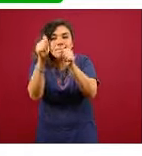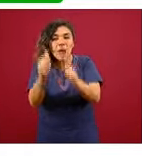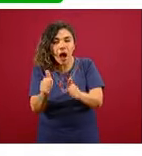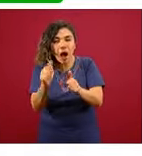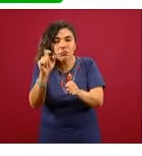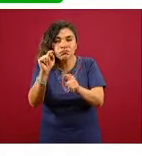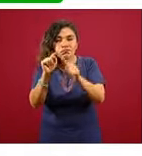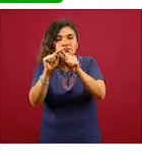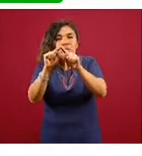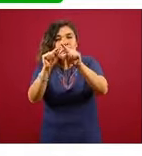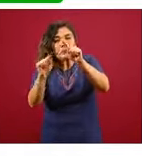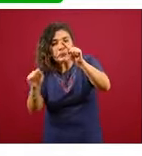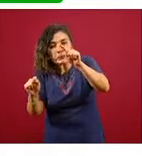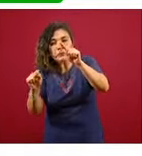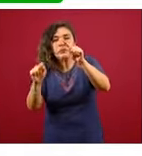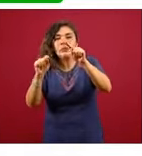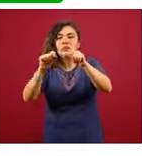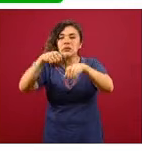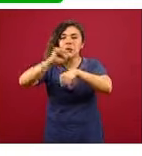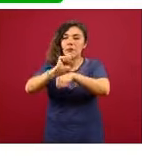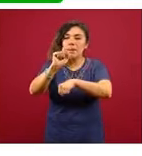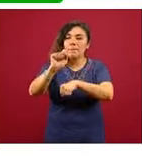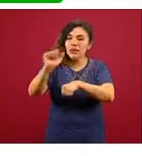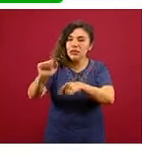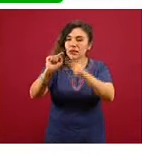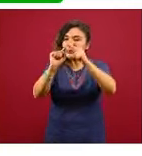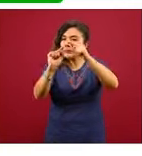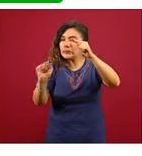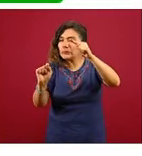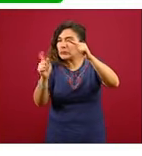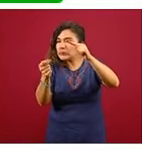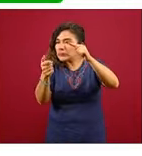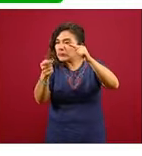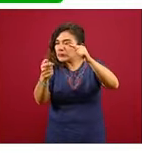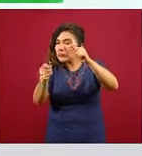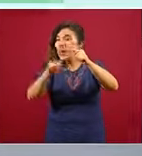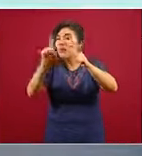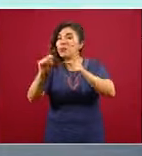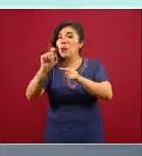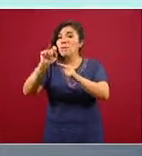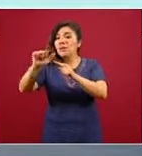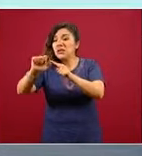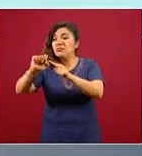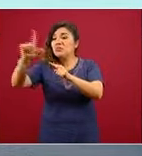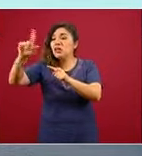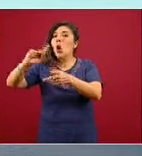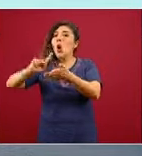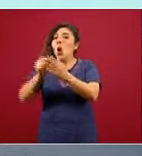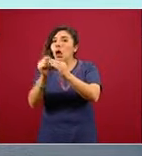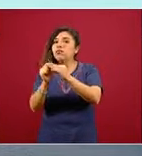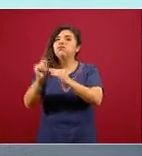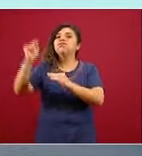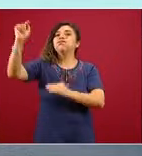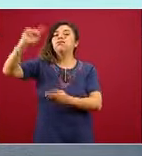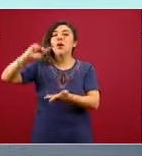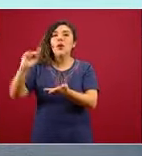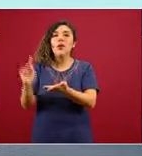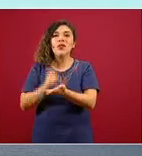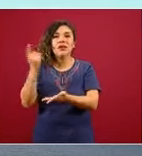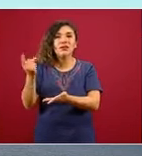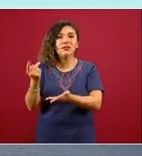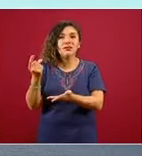vemos un ligero descenso en la semana 26, pero nuevamente de la semana 26 a la 27 vuelve a incrementarse